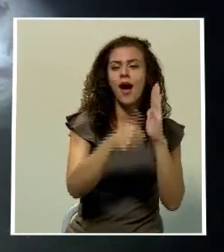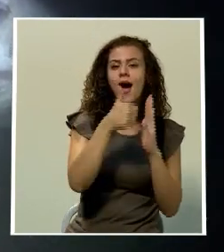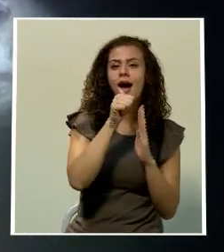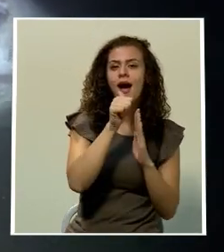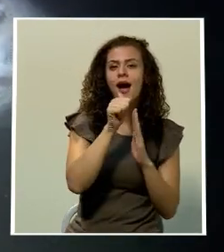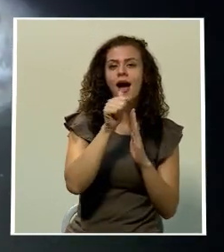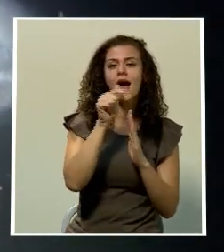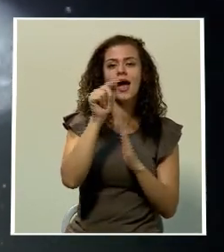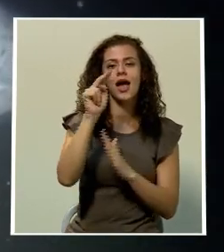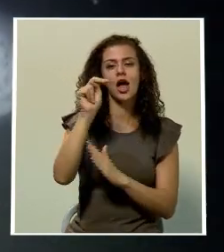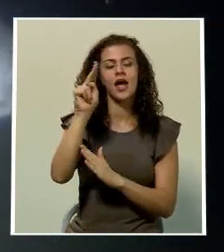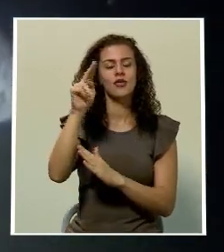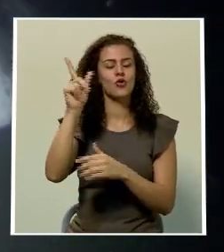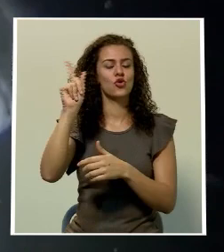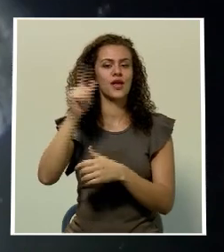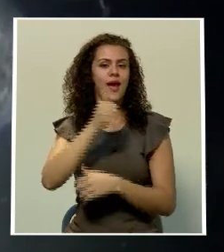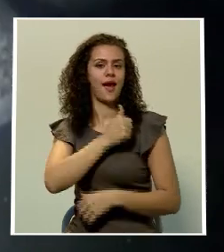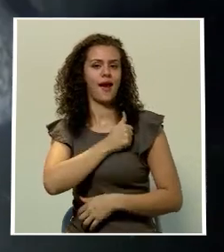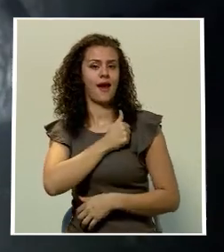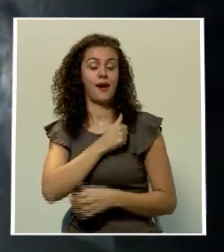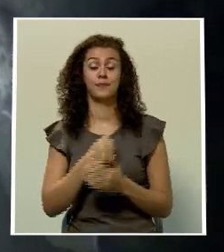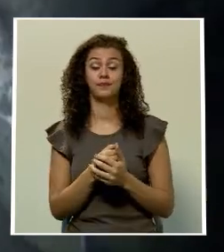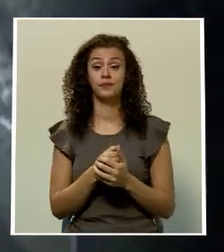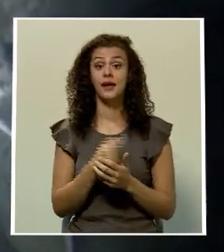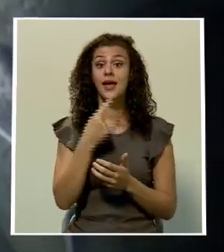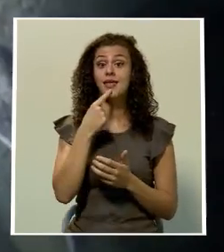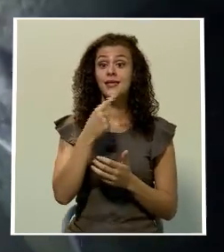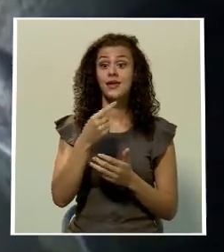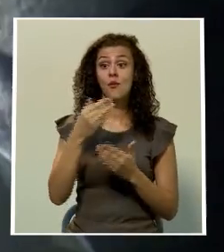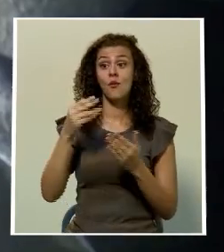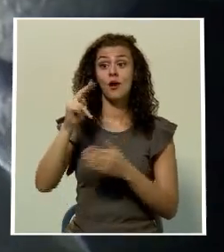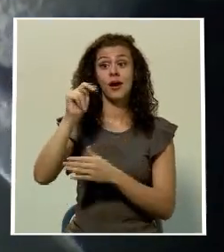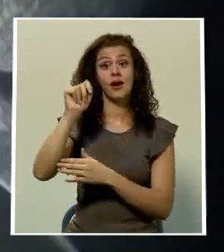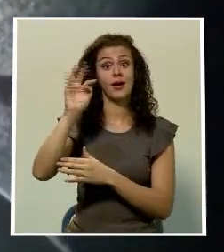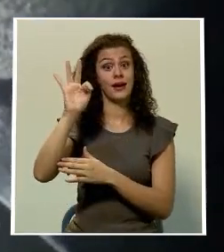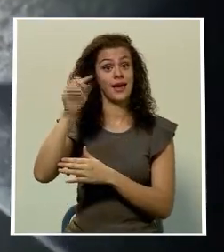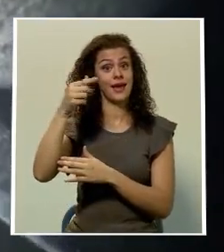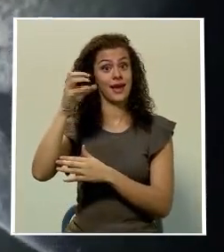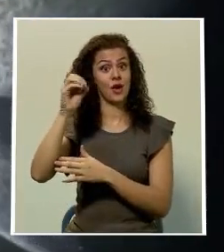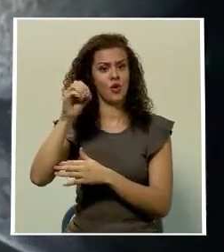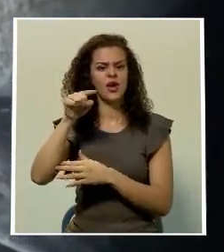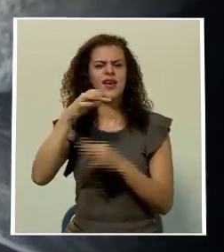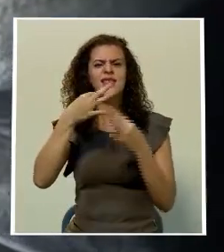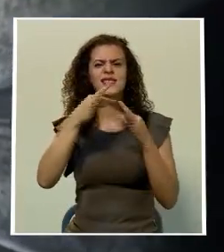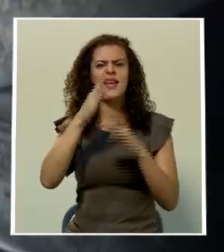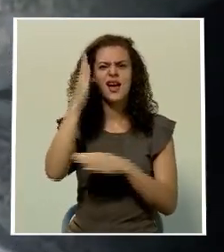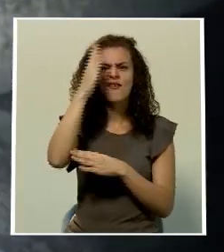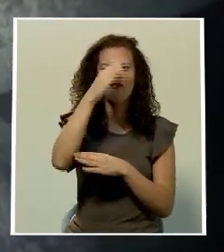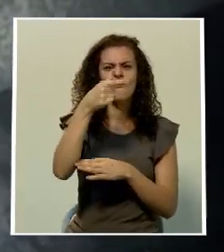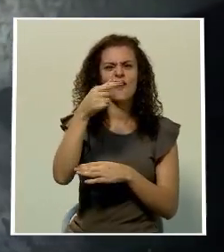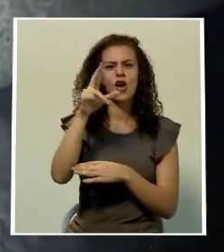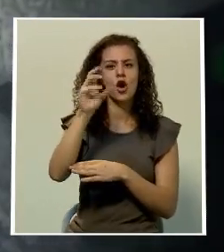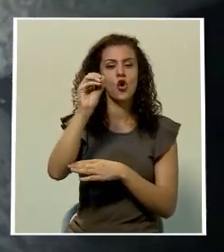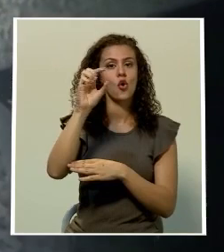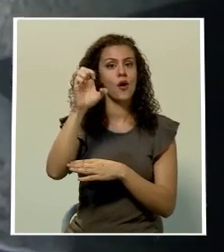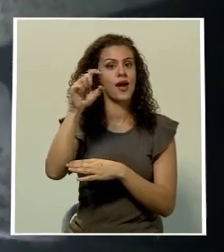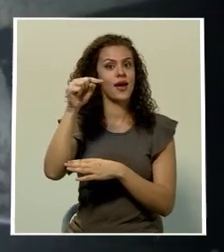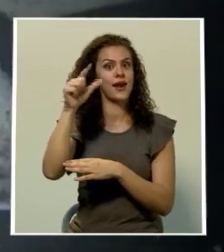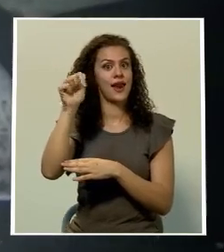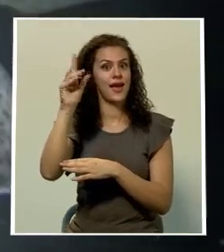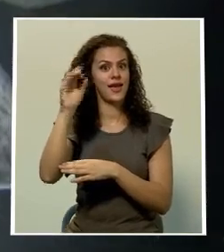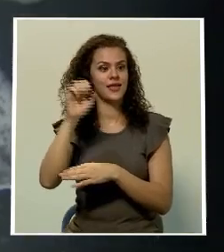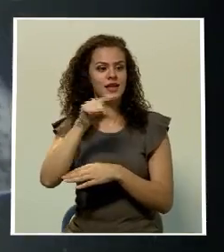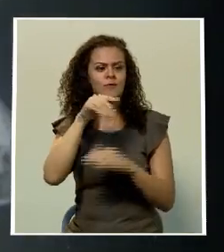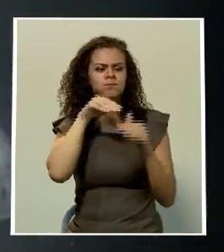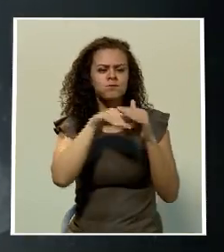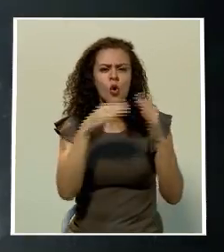aguas de Nunavut, en Canadá. Según una producción de Nat Geo, se trata de los tiburones de Groenlandia que frecuentan